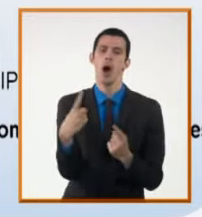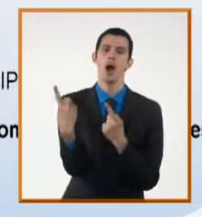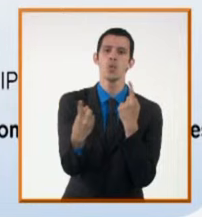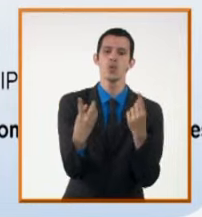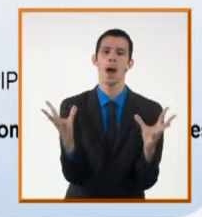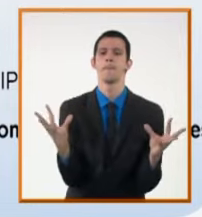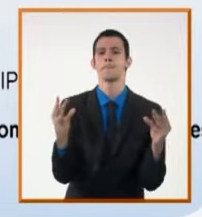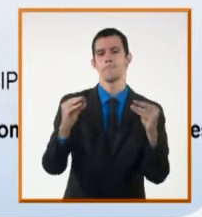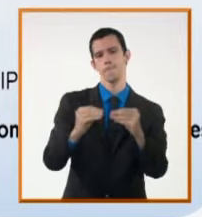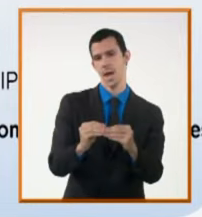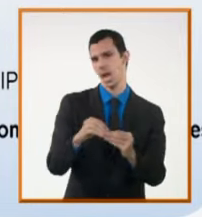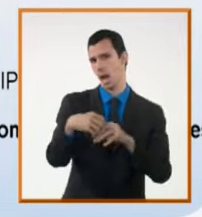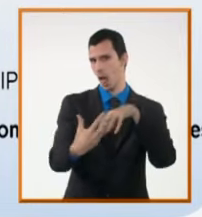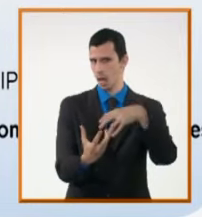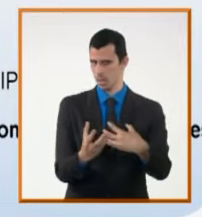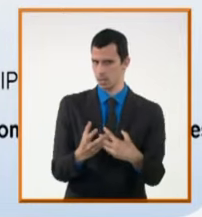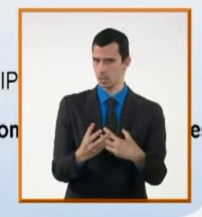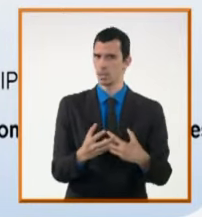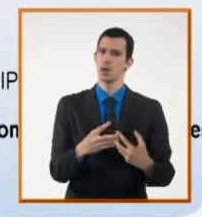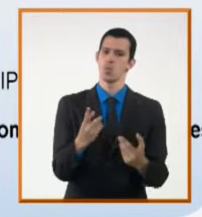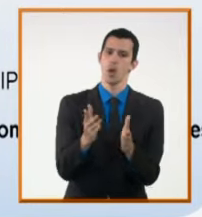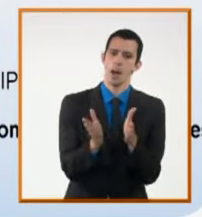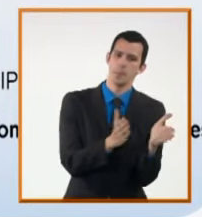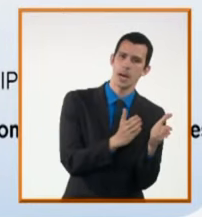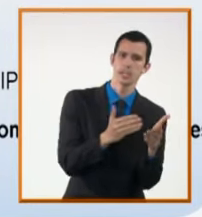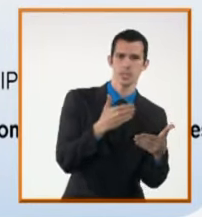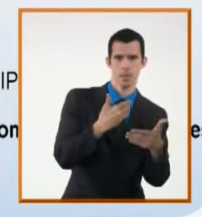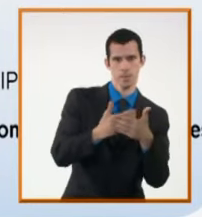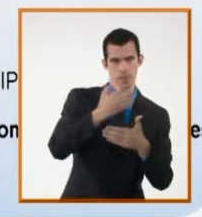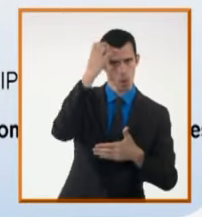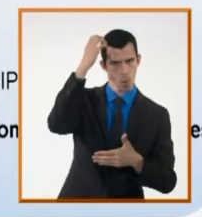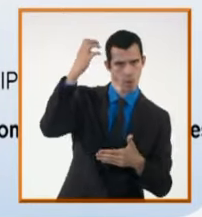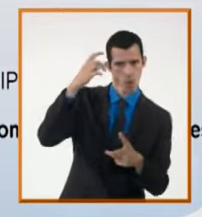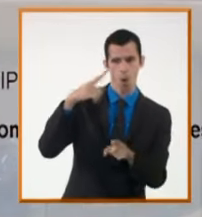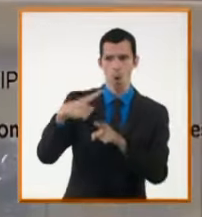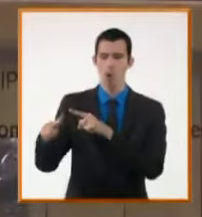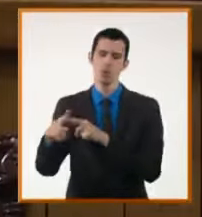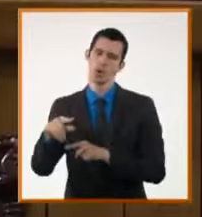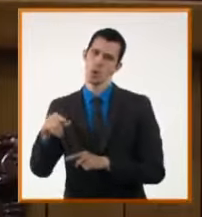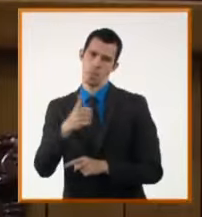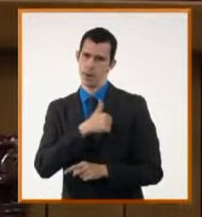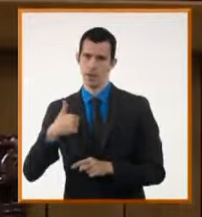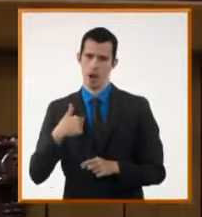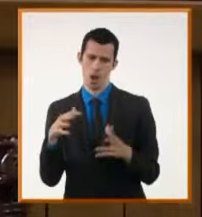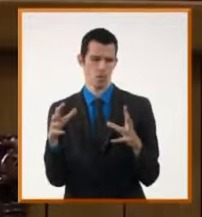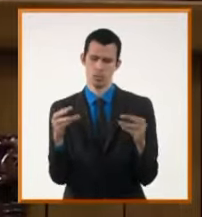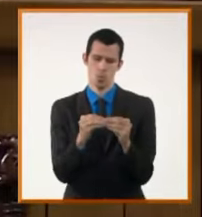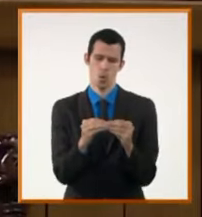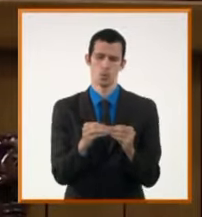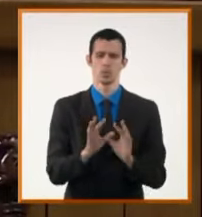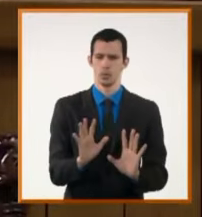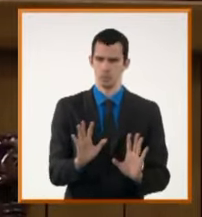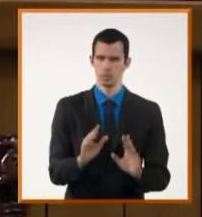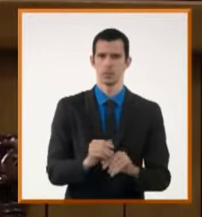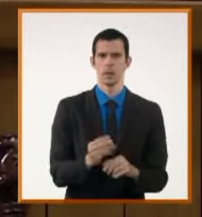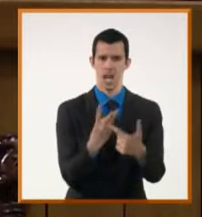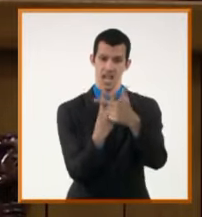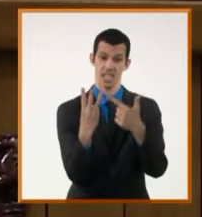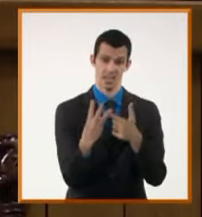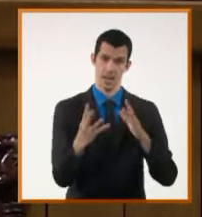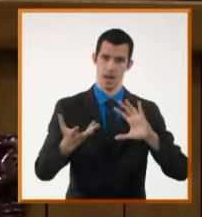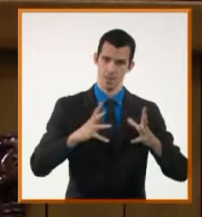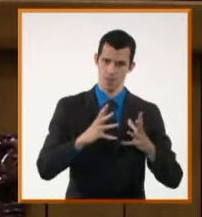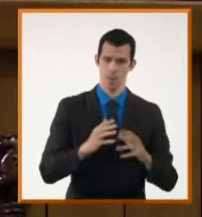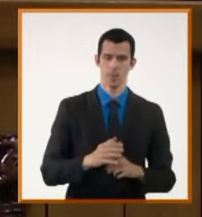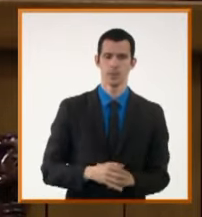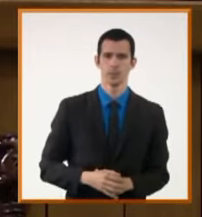informe central del octavo Congreso, cuando llamó a ese estremecimiento necesario de la empresa estatal socialista,